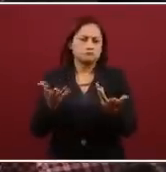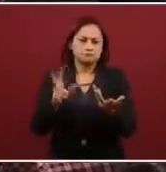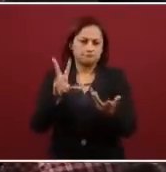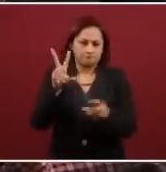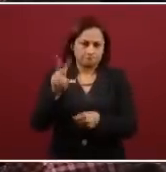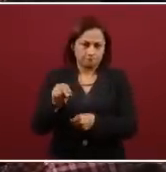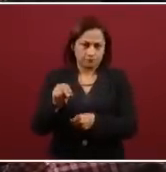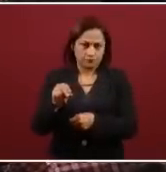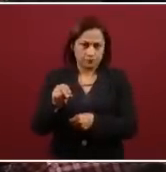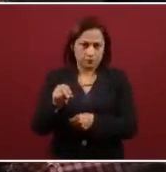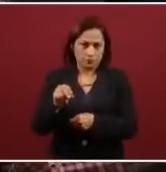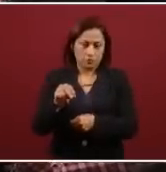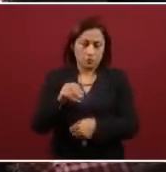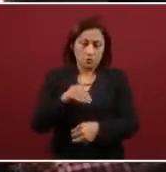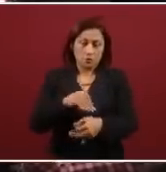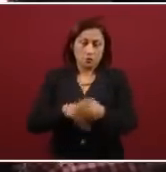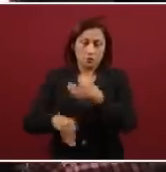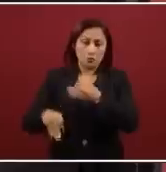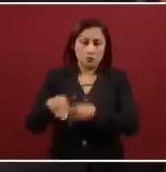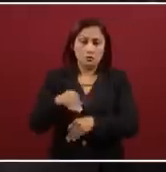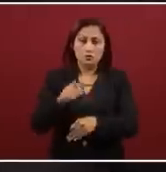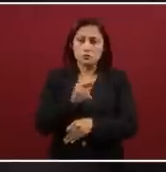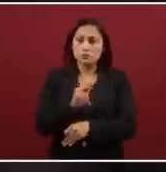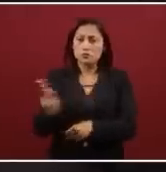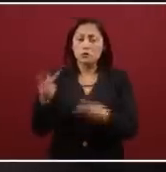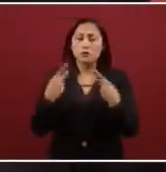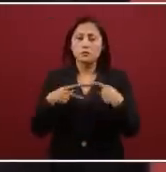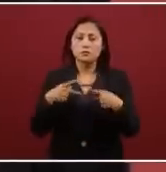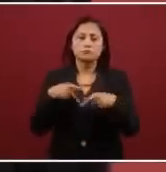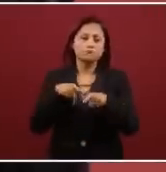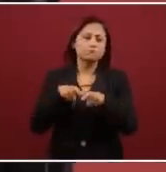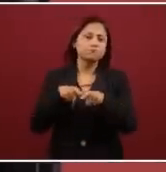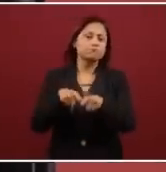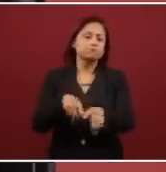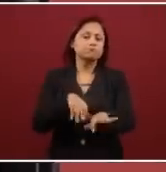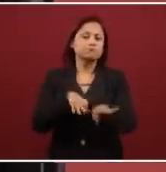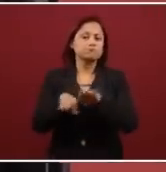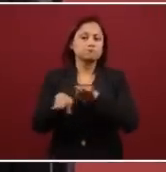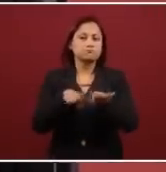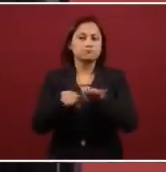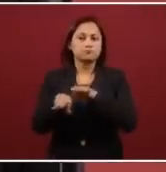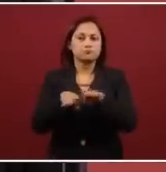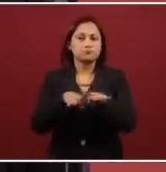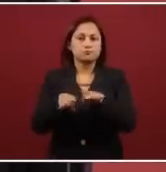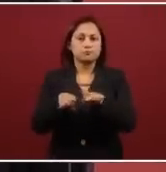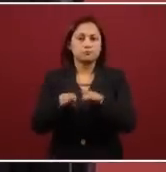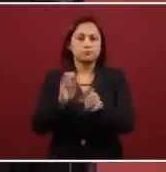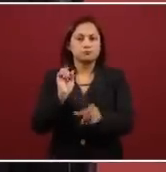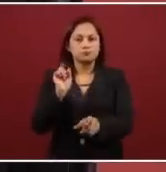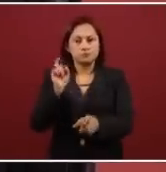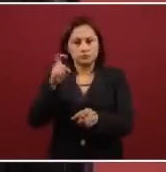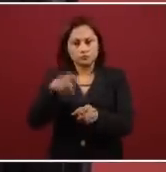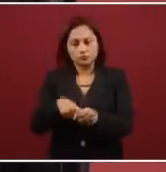se garantice la permanencia en el trabajo de